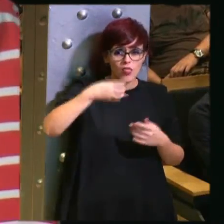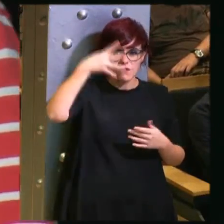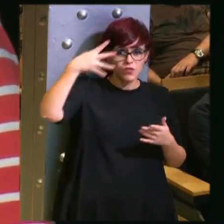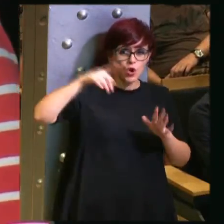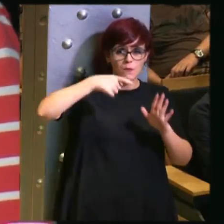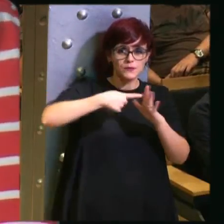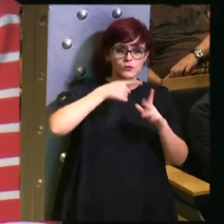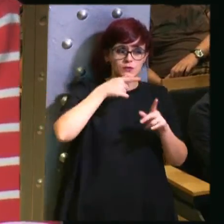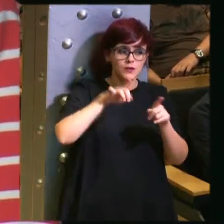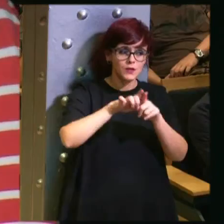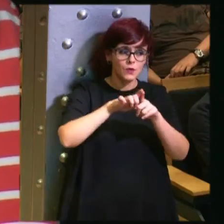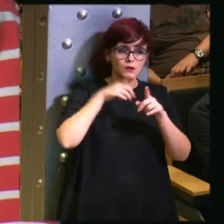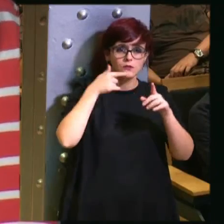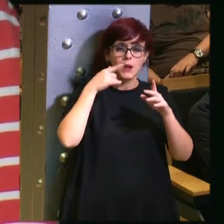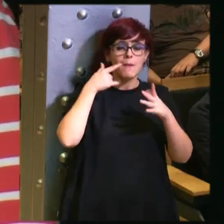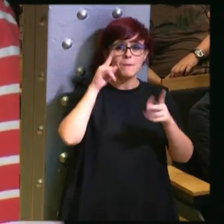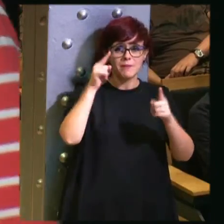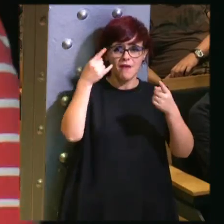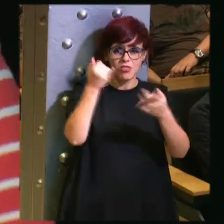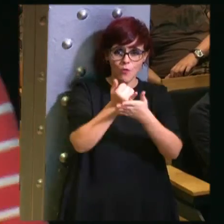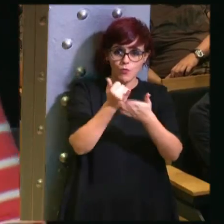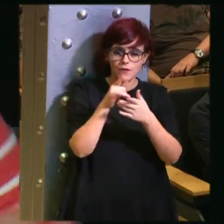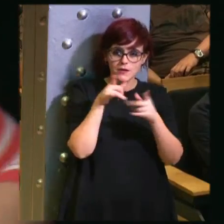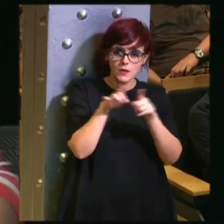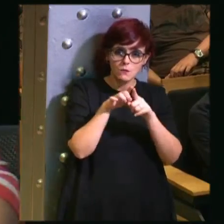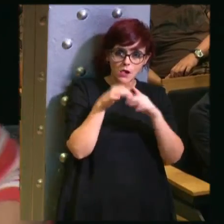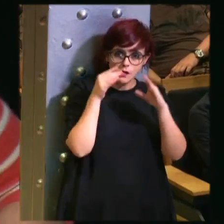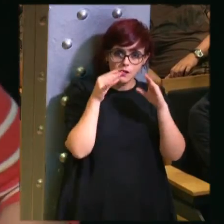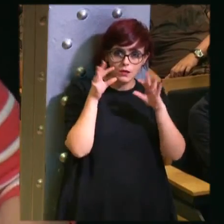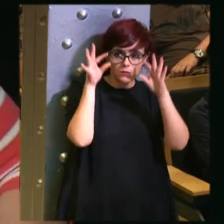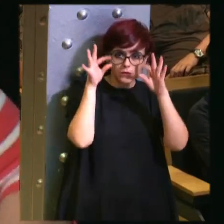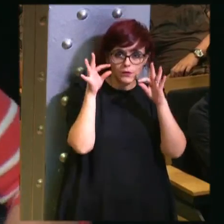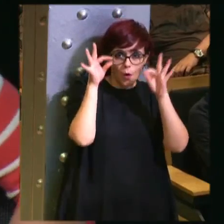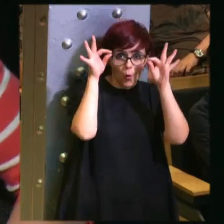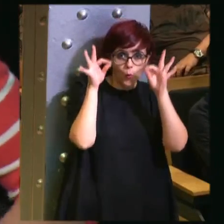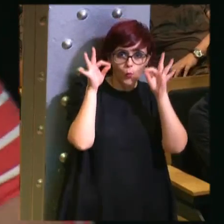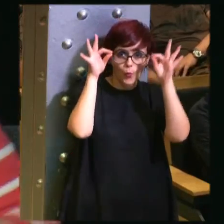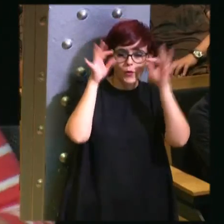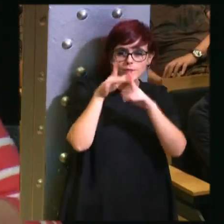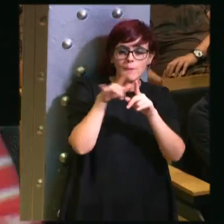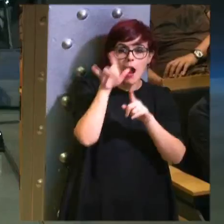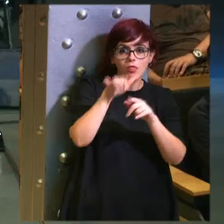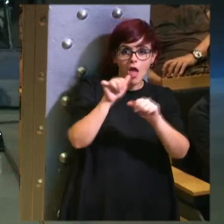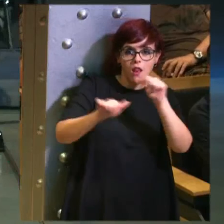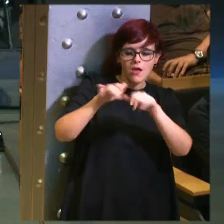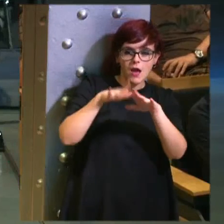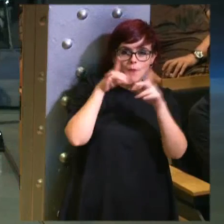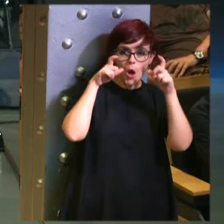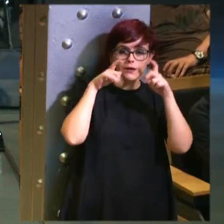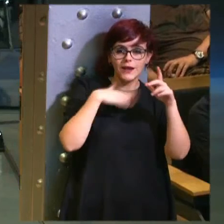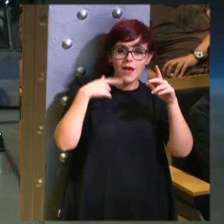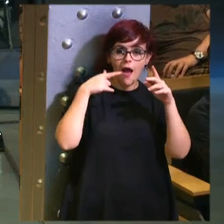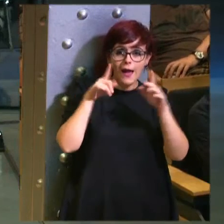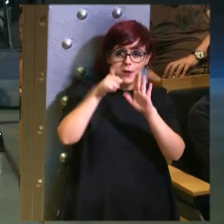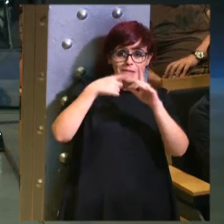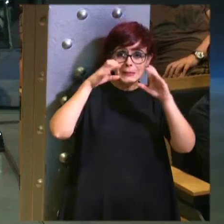haciendo así como cuando yo, la primera vez que lo probé, parecía que estaba ligando con el chico de al lado, porque lo hacía así, ¿no? Y todo el rato digo, pero de verdad es que me gustaría verte entero,